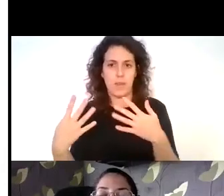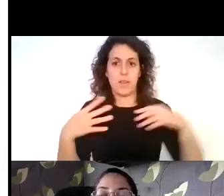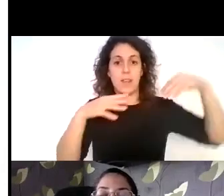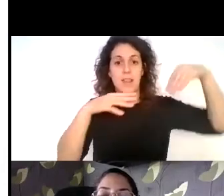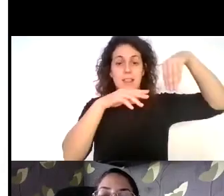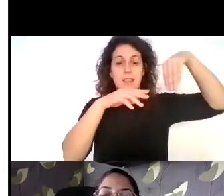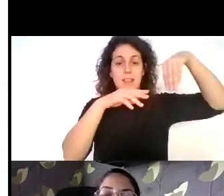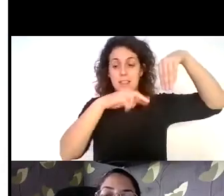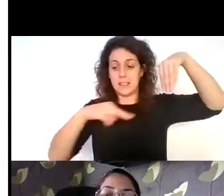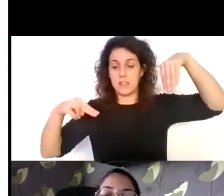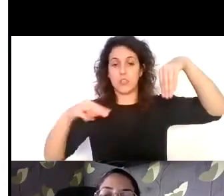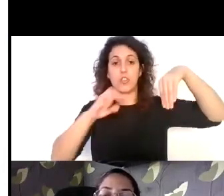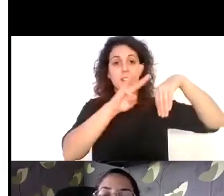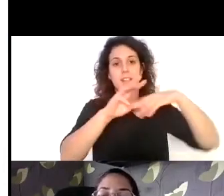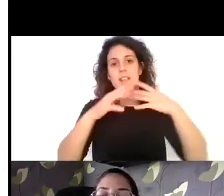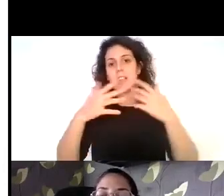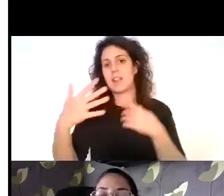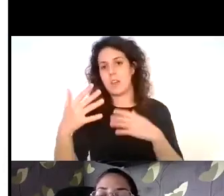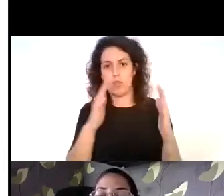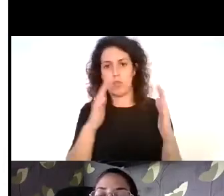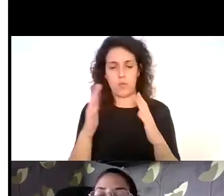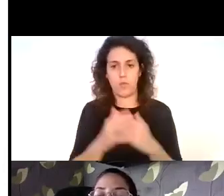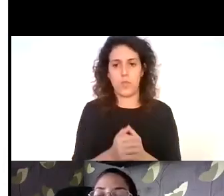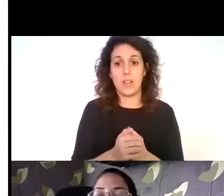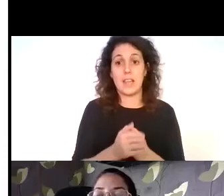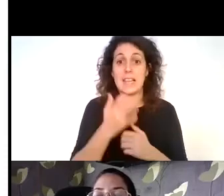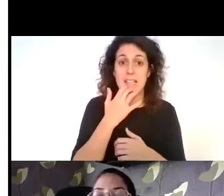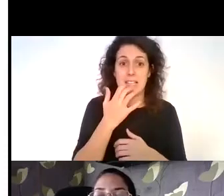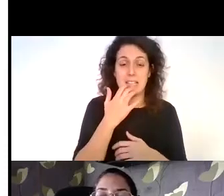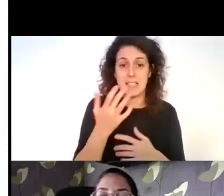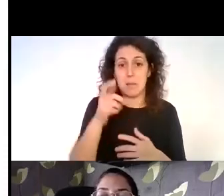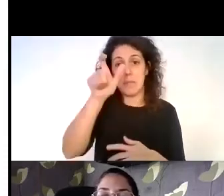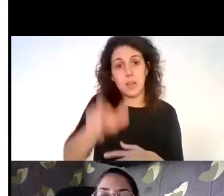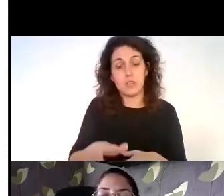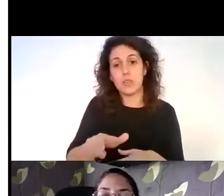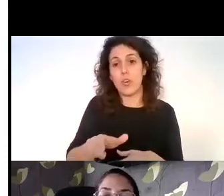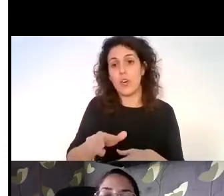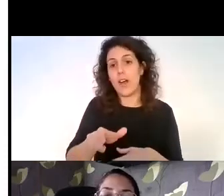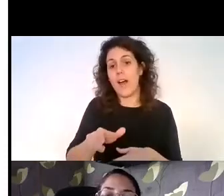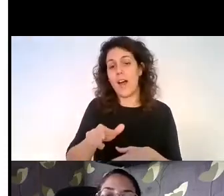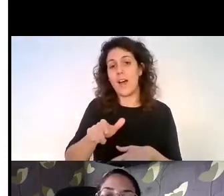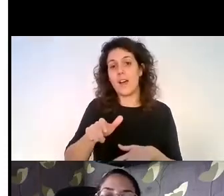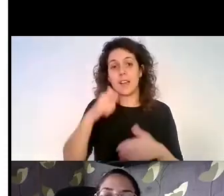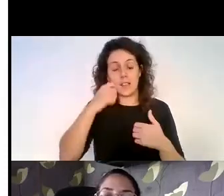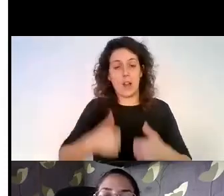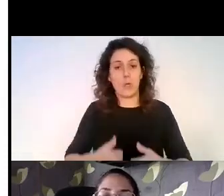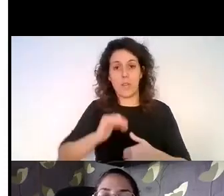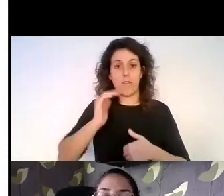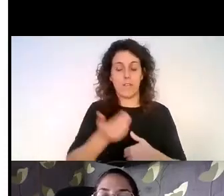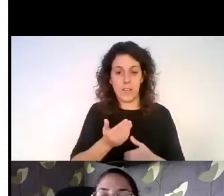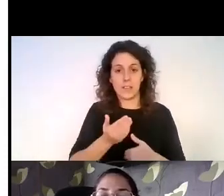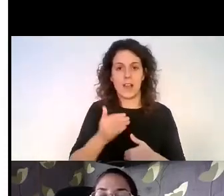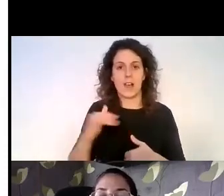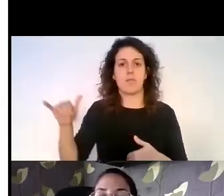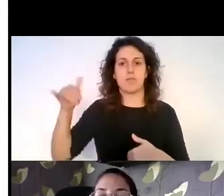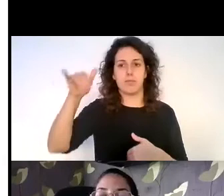5 horas. Cuentan con transporte de rescate en caso de que alguien sufra una condición de salud. Se regresa al punto de partida, que